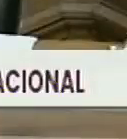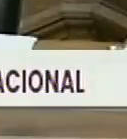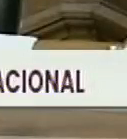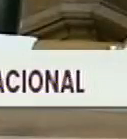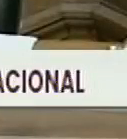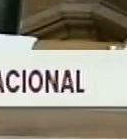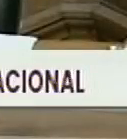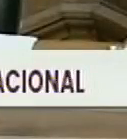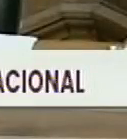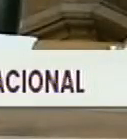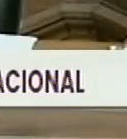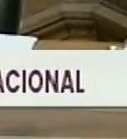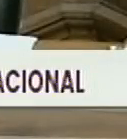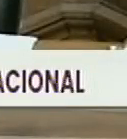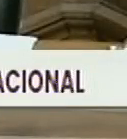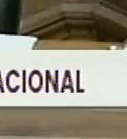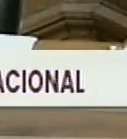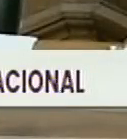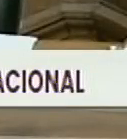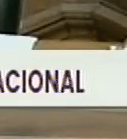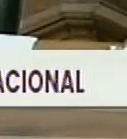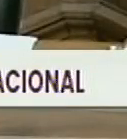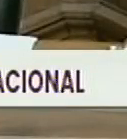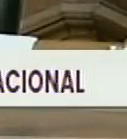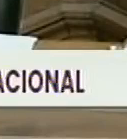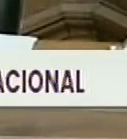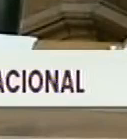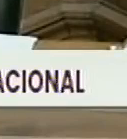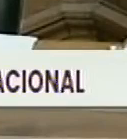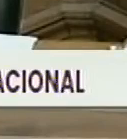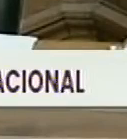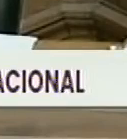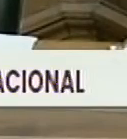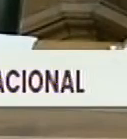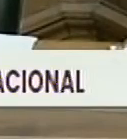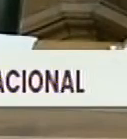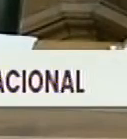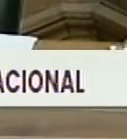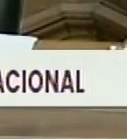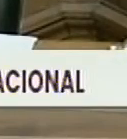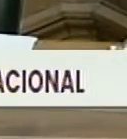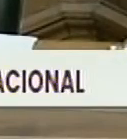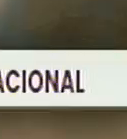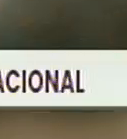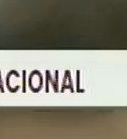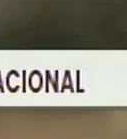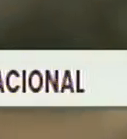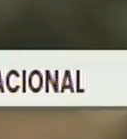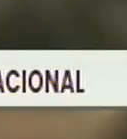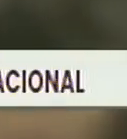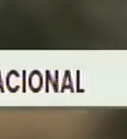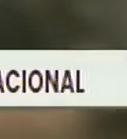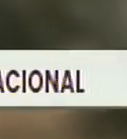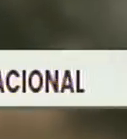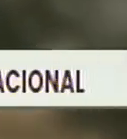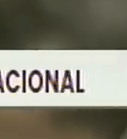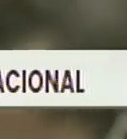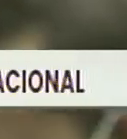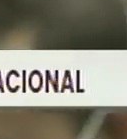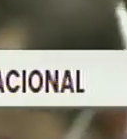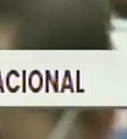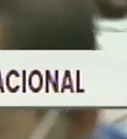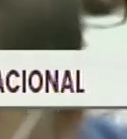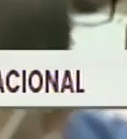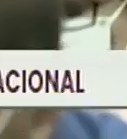ciudadano Adolfo Vizcaíno Gil, ciudadano Carlos Eduardo Zambrano Gelbés, ciudadano